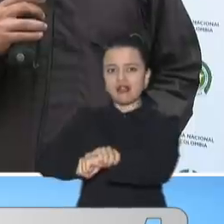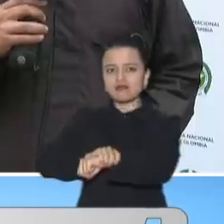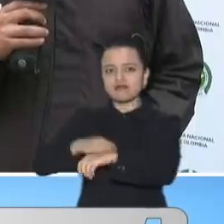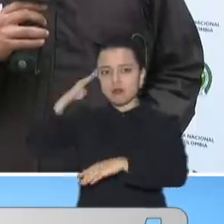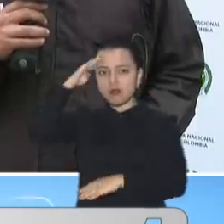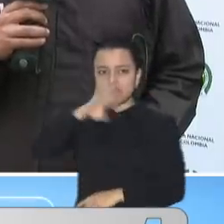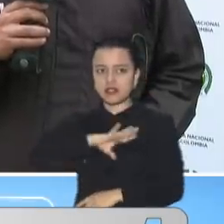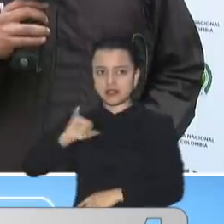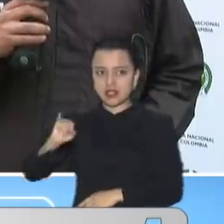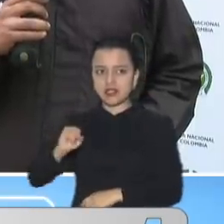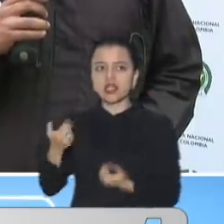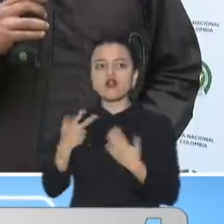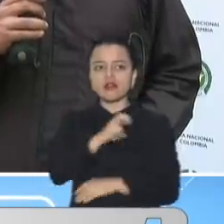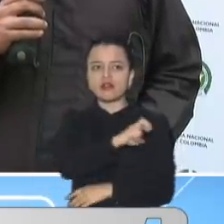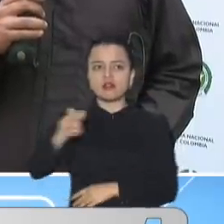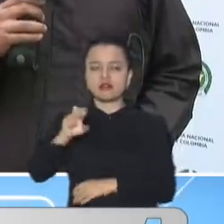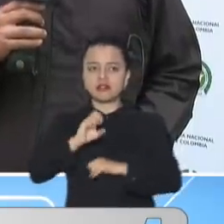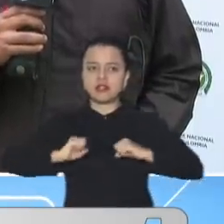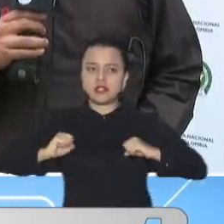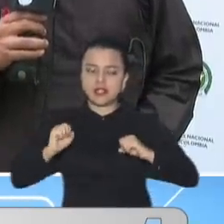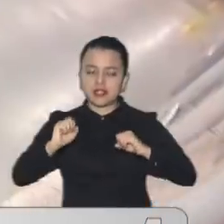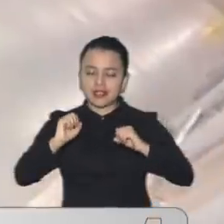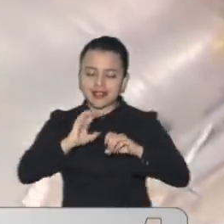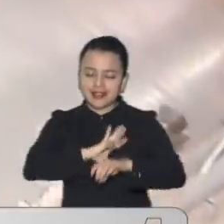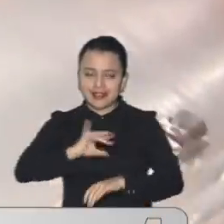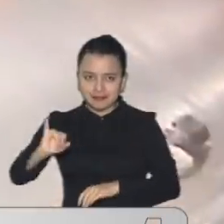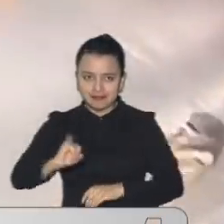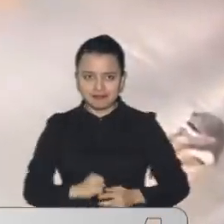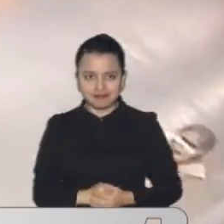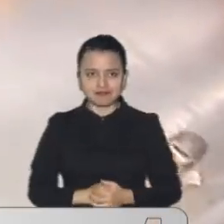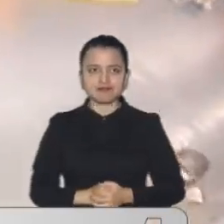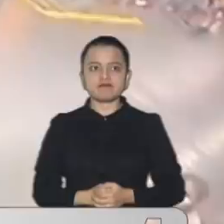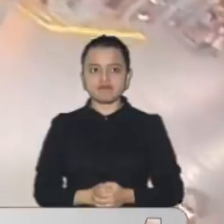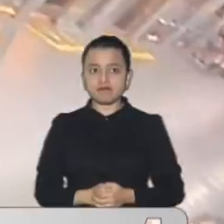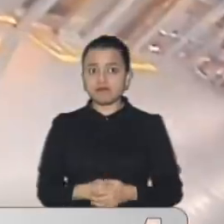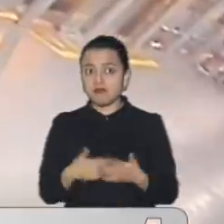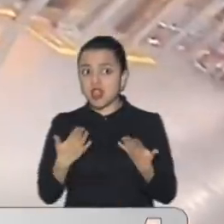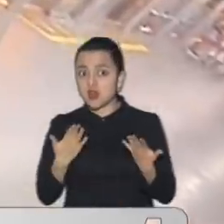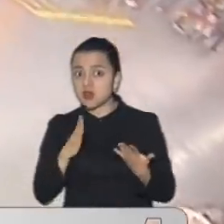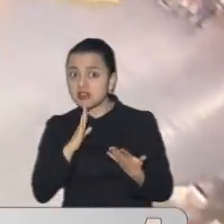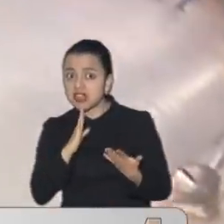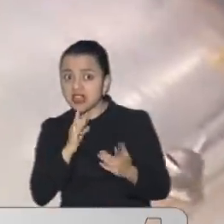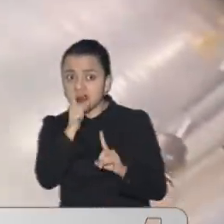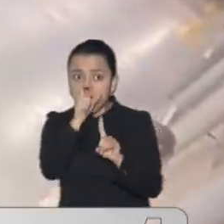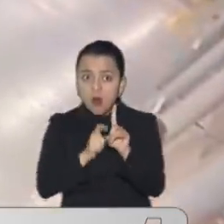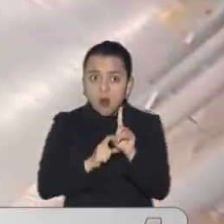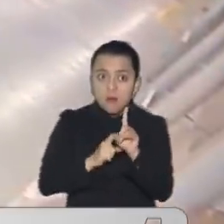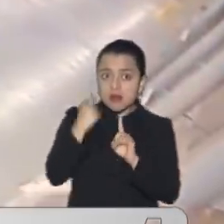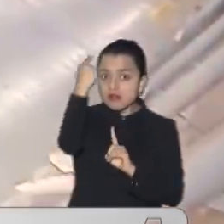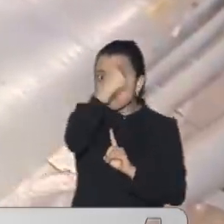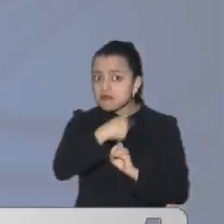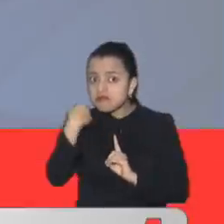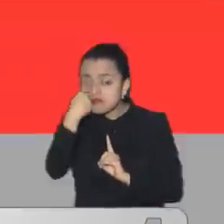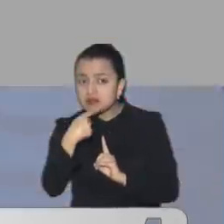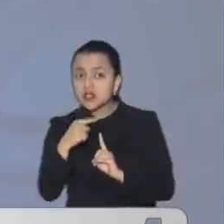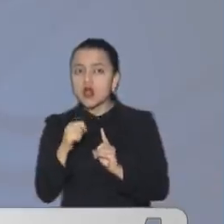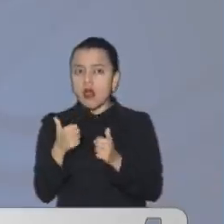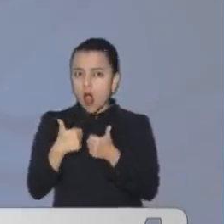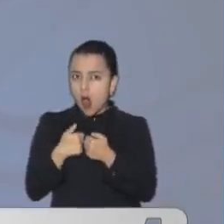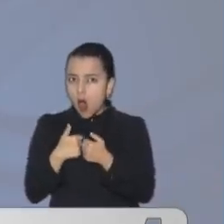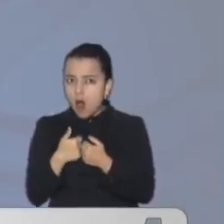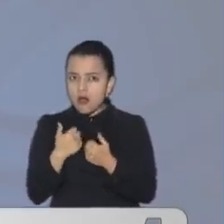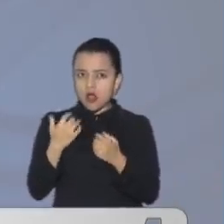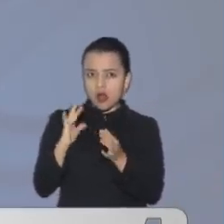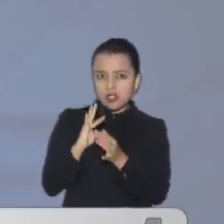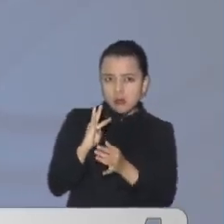Cali en el norte de la ciudad. No se ha revelado mayores detalles de quién es este hombre, si se trataría o no de su compañero sentimental, como se